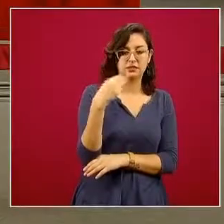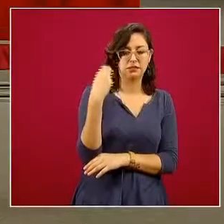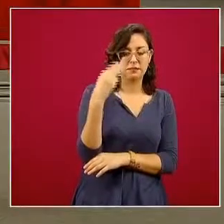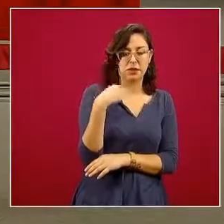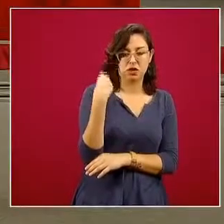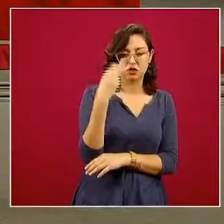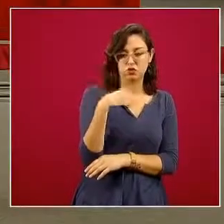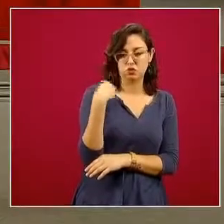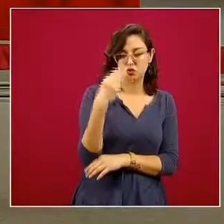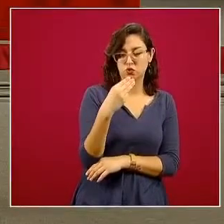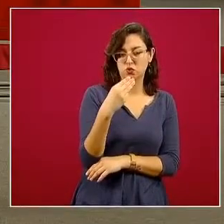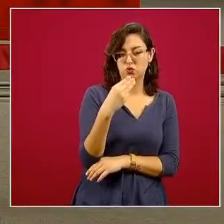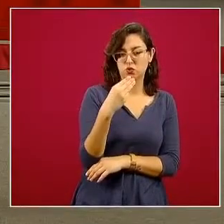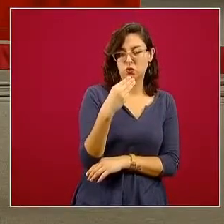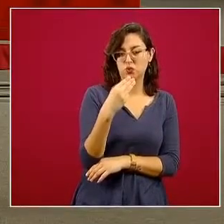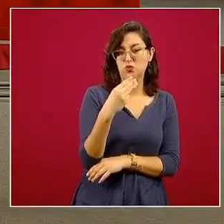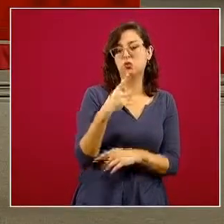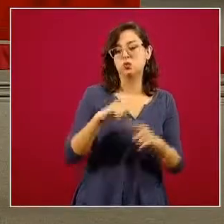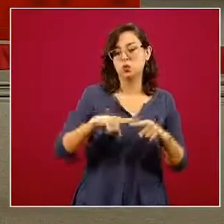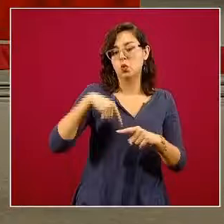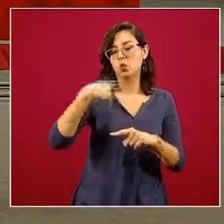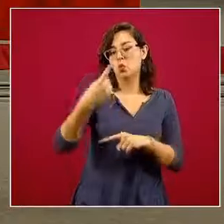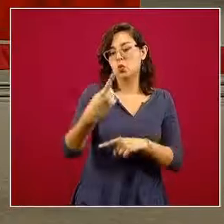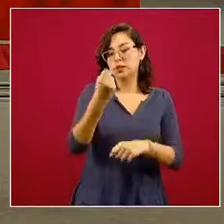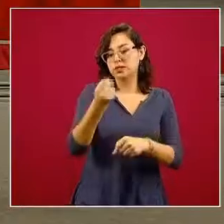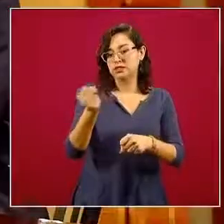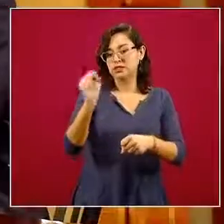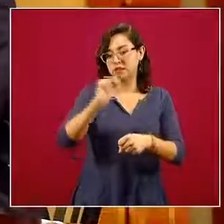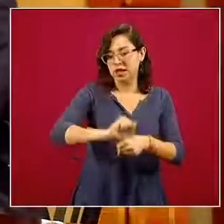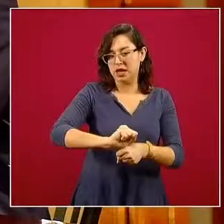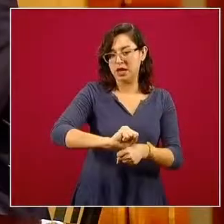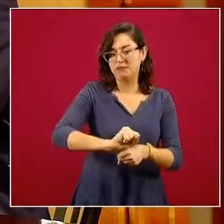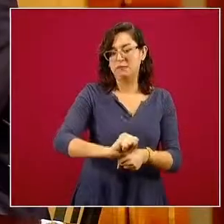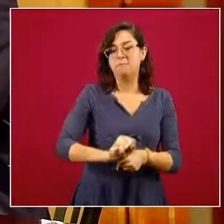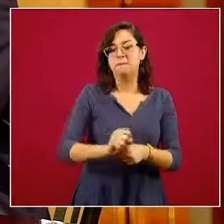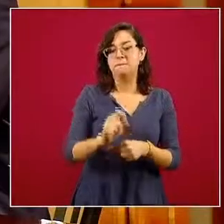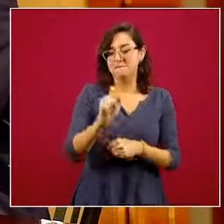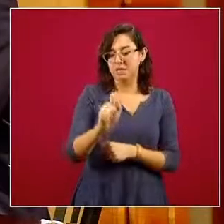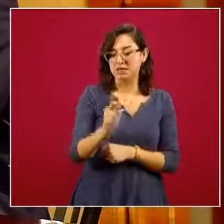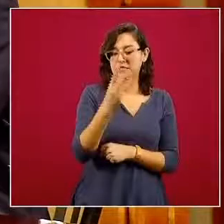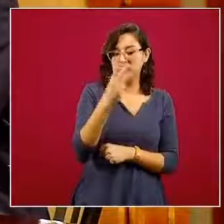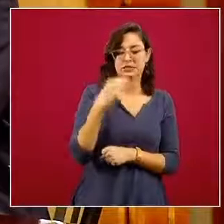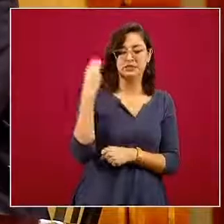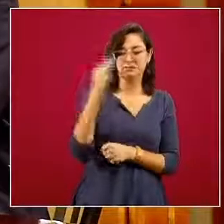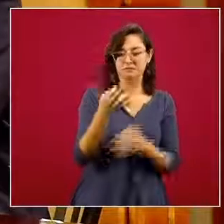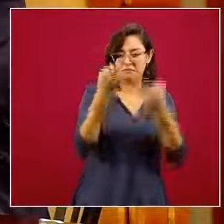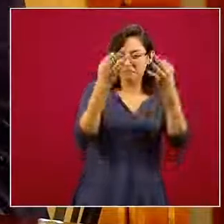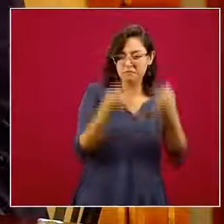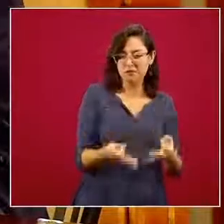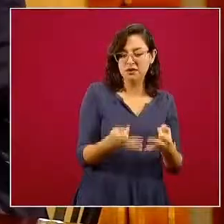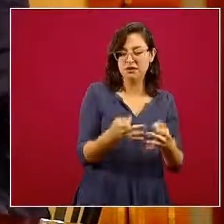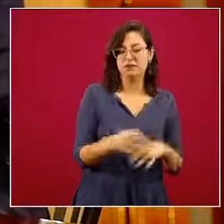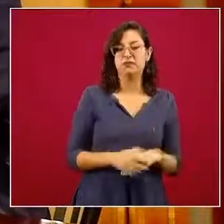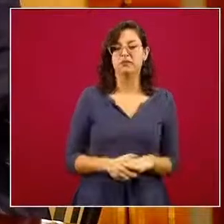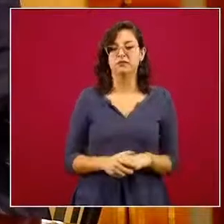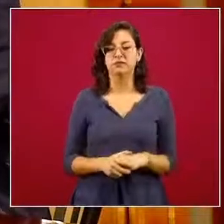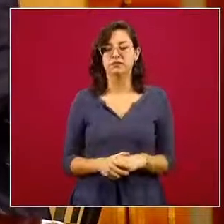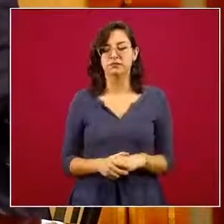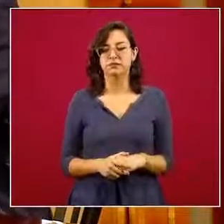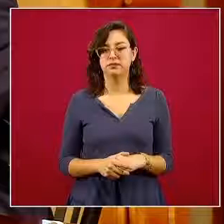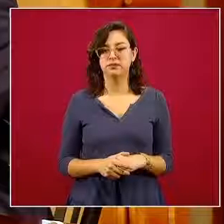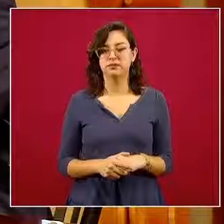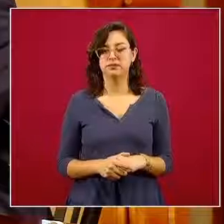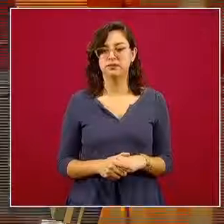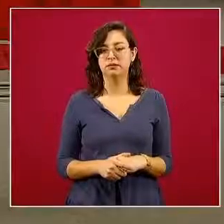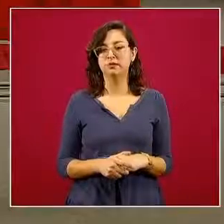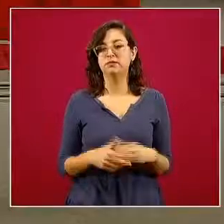que empezaron a instrumentarse a la semana siguiente en algunos estados y formalmente desde el 23 de marzo. Pero lo segundo, y tiene que ver con lo que usted